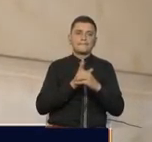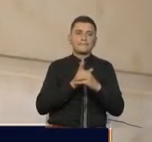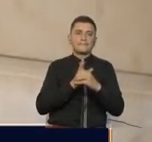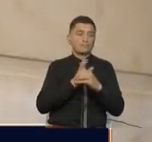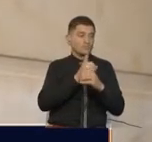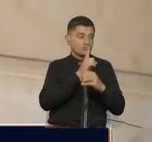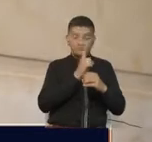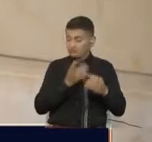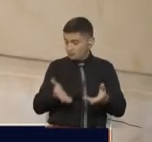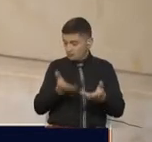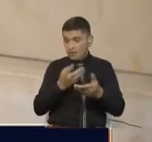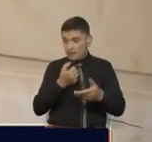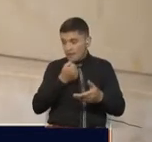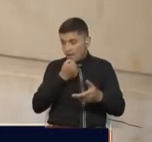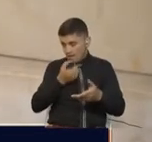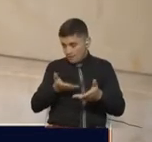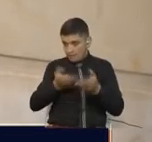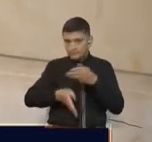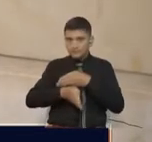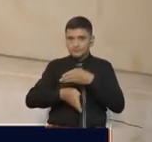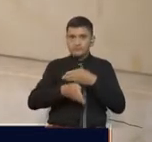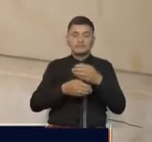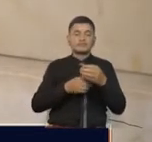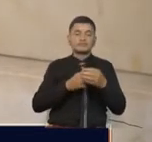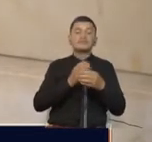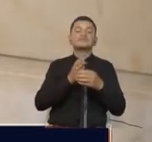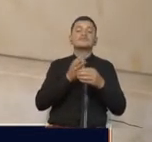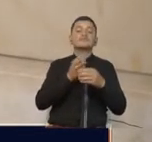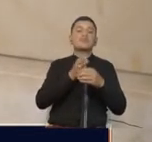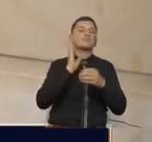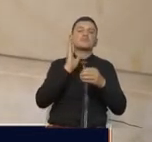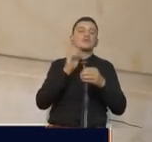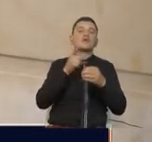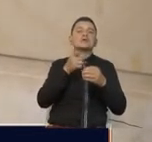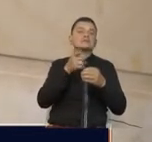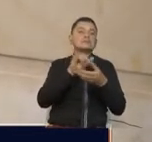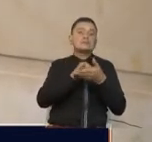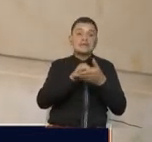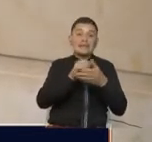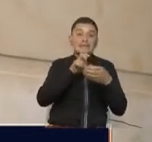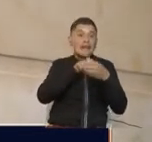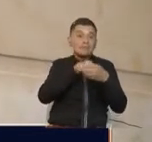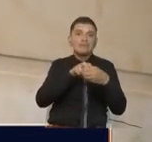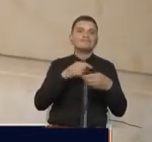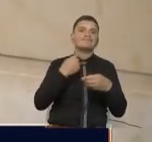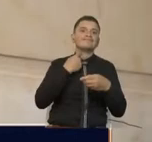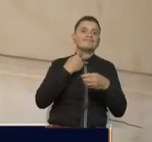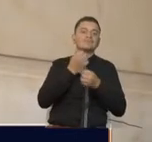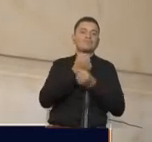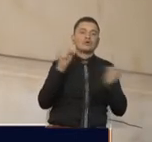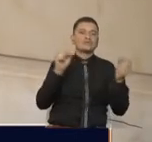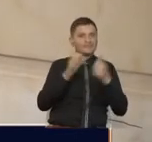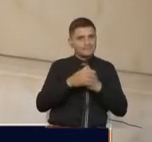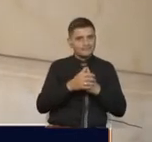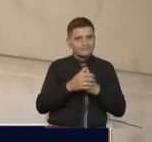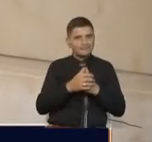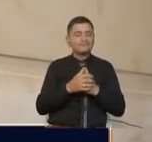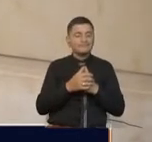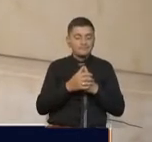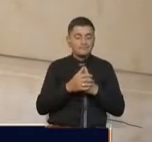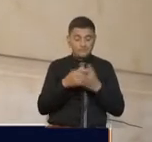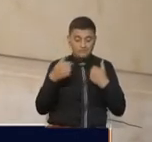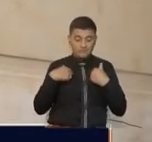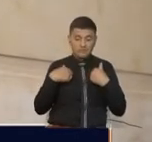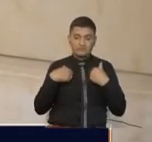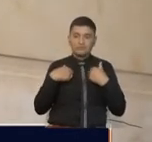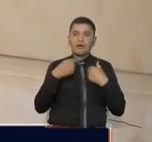sonido para el señor gobernador, si es tan amable. Porque el transporte se le hizo imposible. Y vengo también en nombre